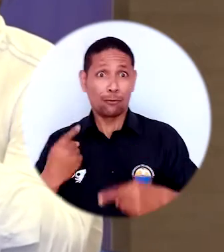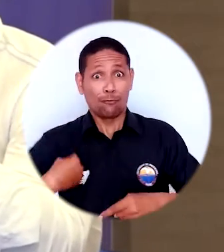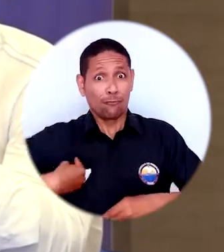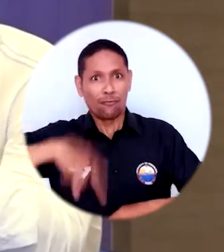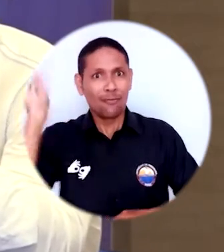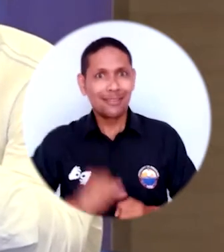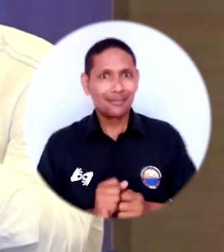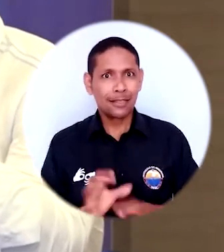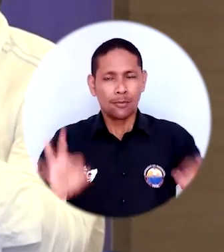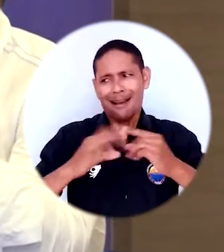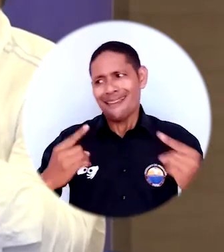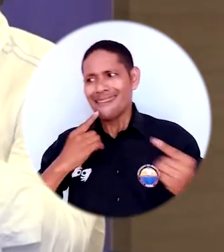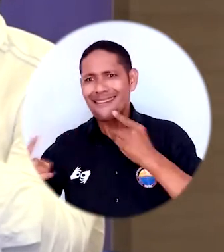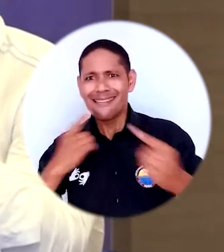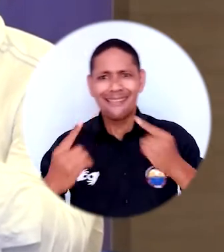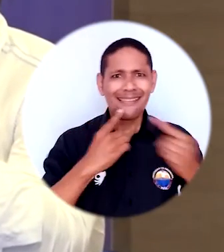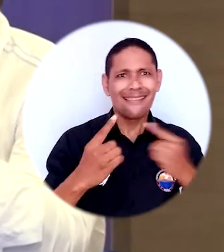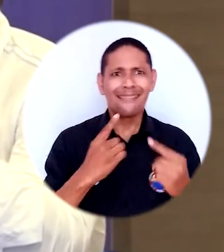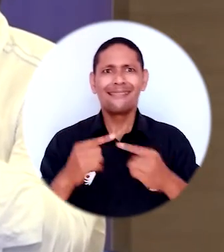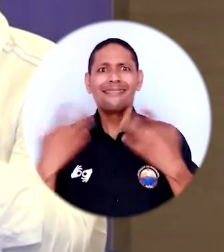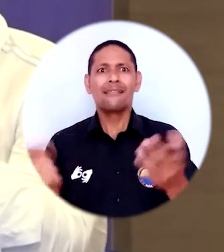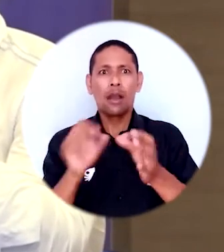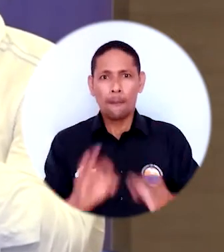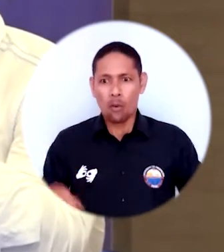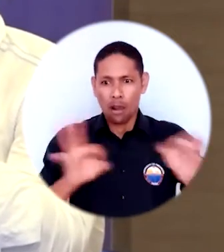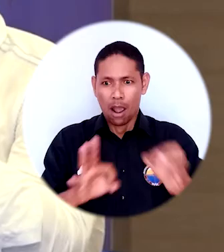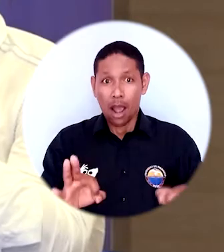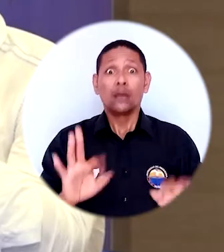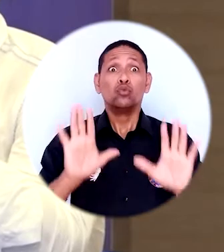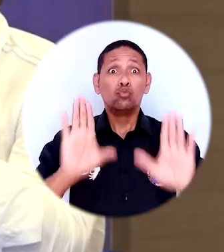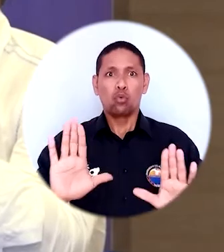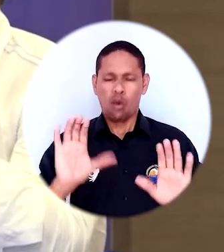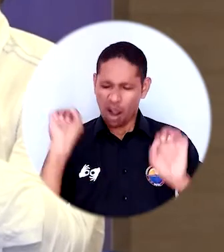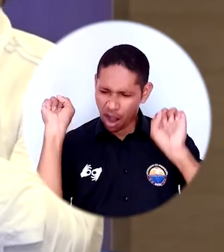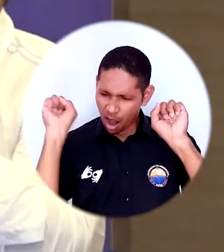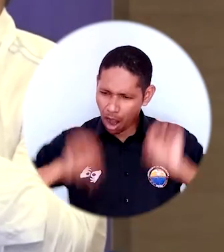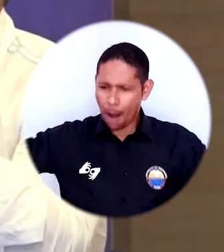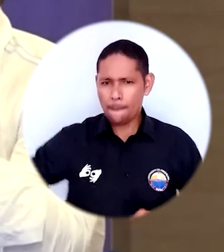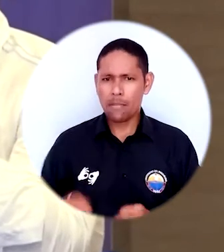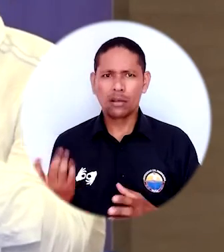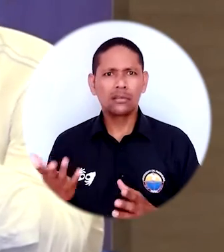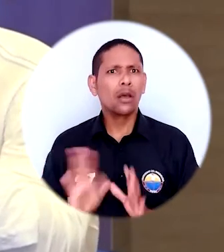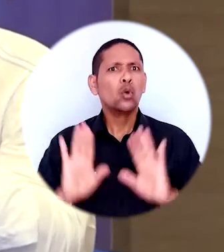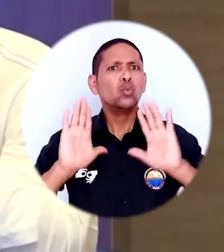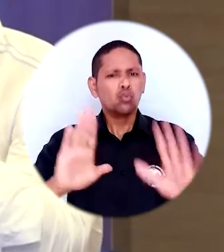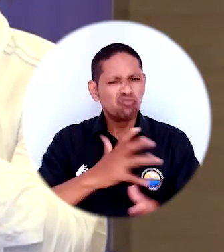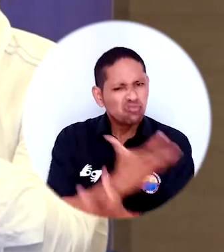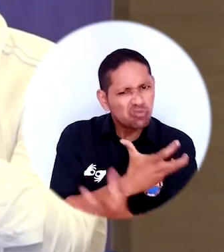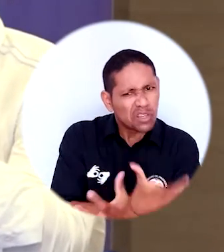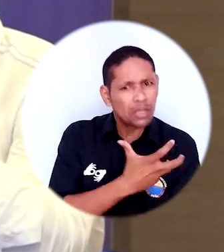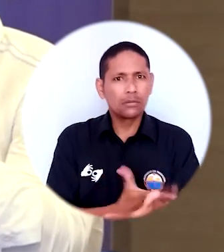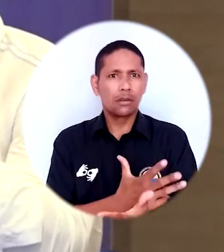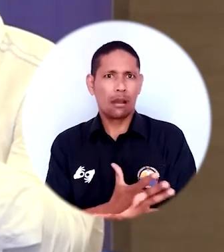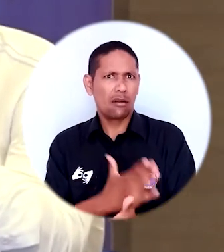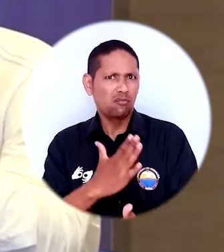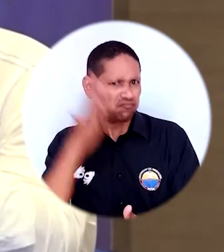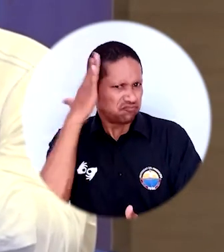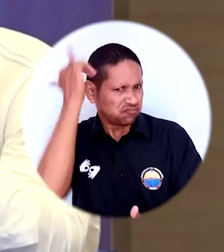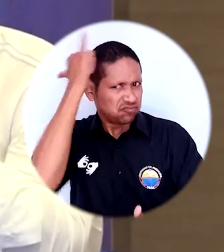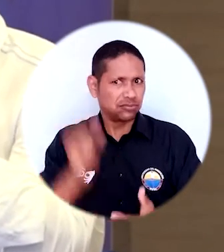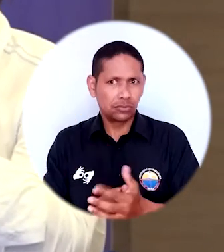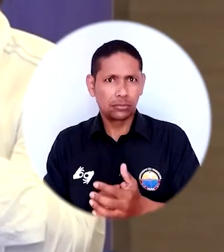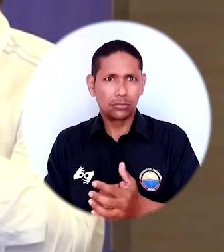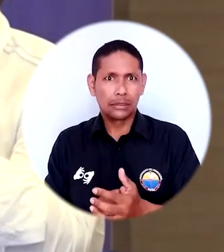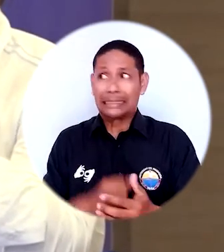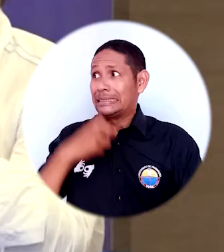personas. Y sobre todo ese debate tiene que darse en el marco de las capacidades académicas y científicas de una institución como la nuestra que a pesar